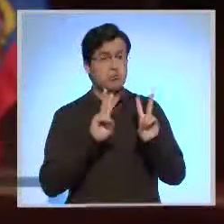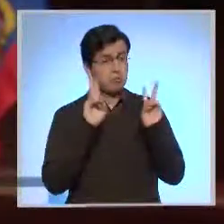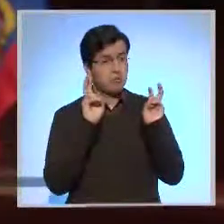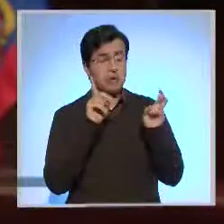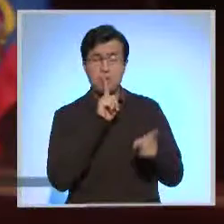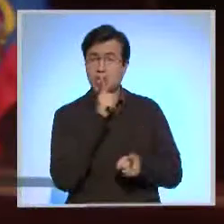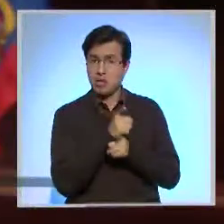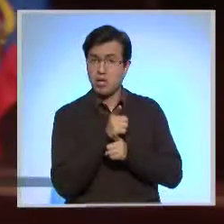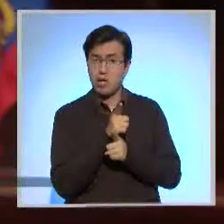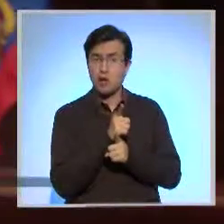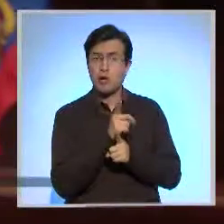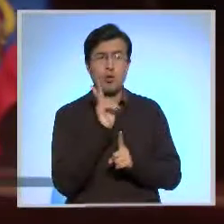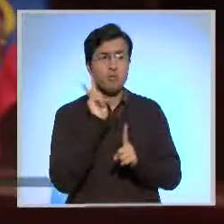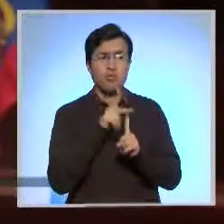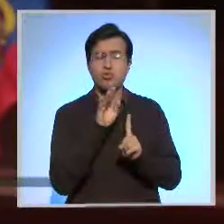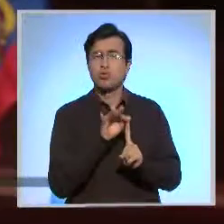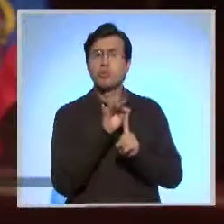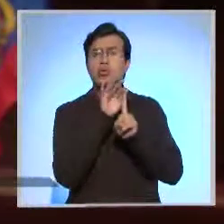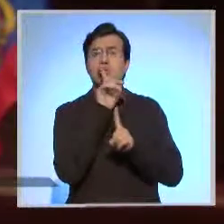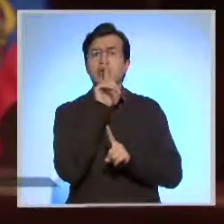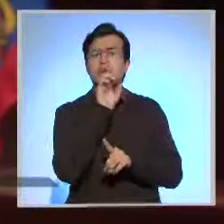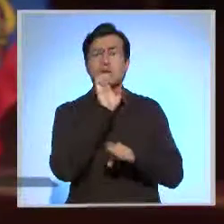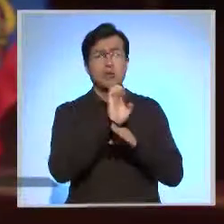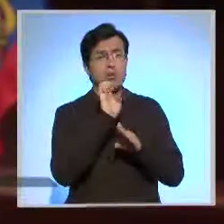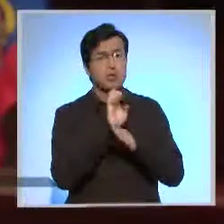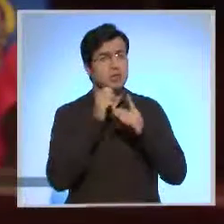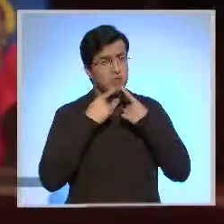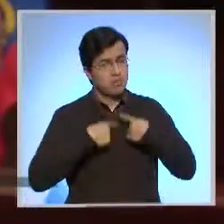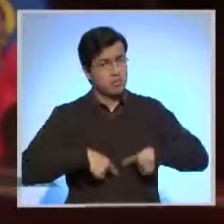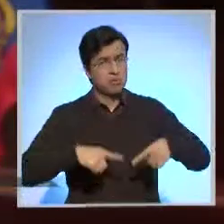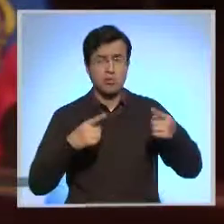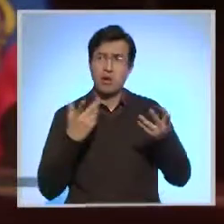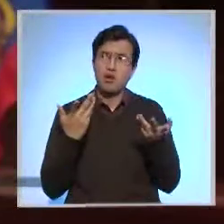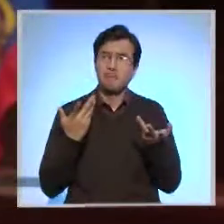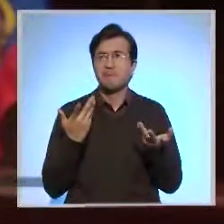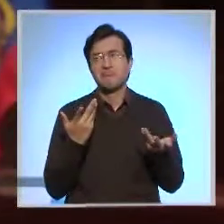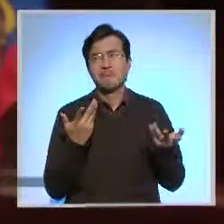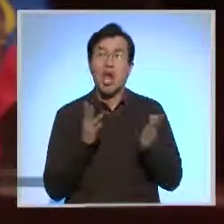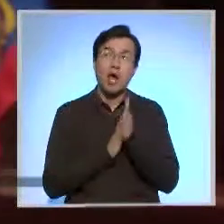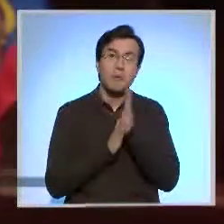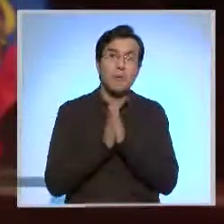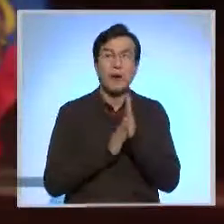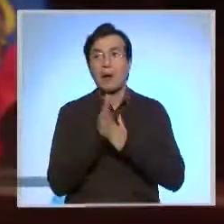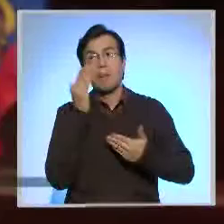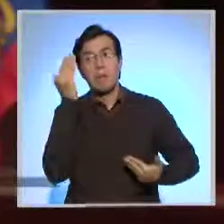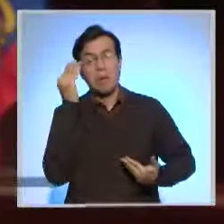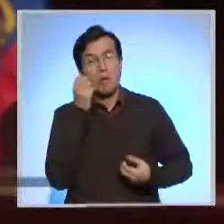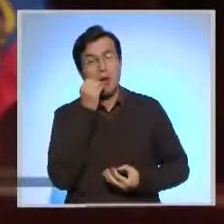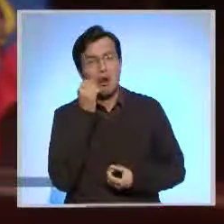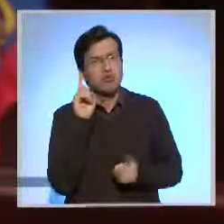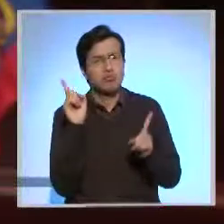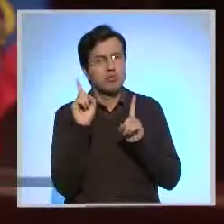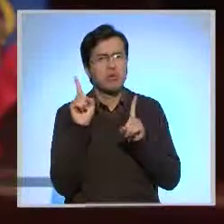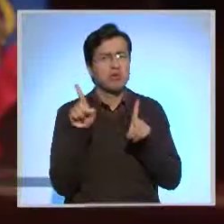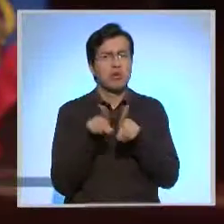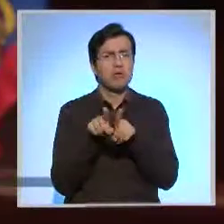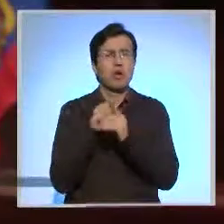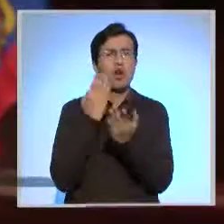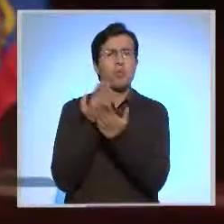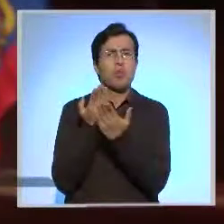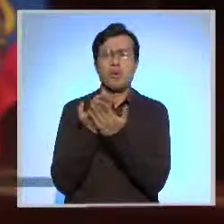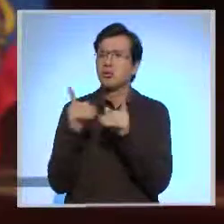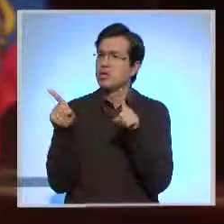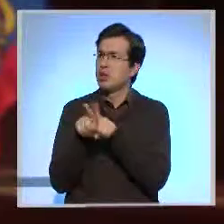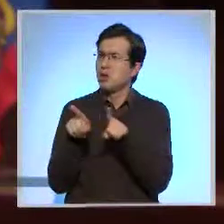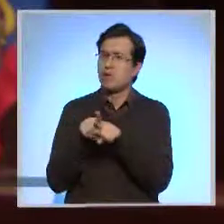el discurso sin querer dar ningún aprovechamiento político es similar a la propuesta que nosotros venimos llevando